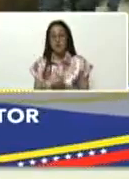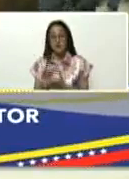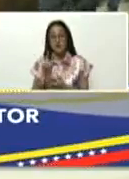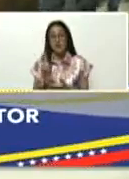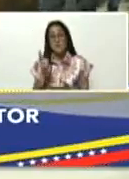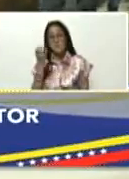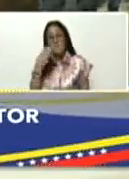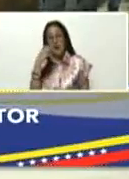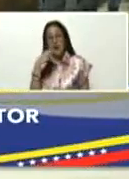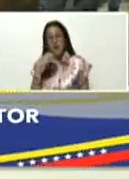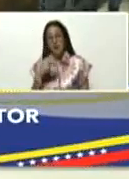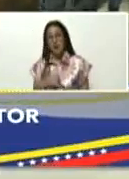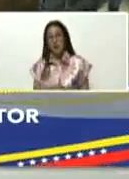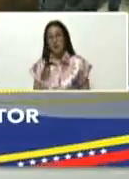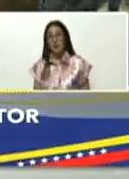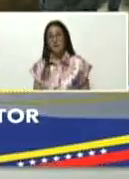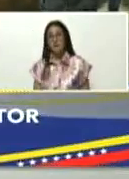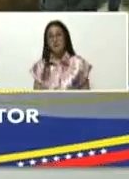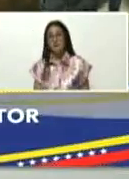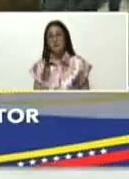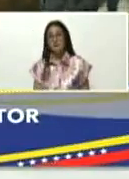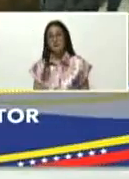mango. Ah,